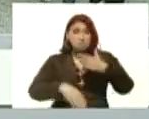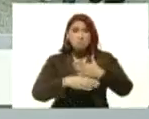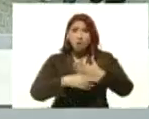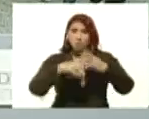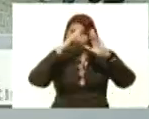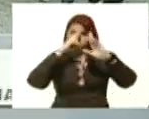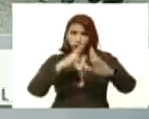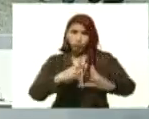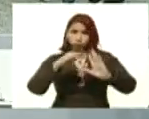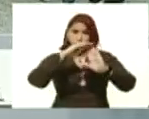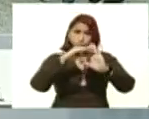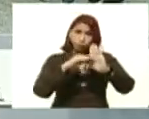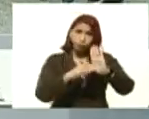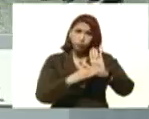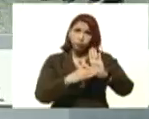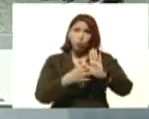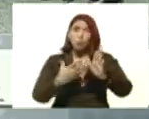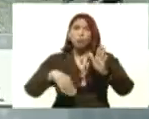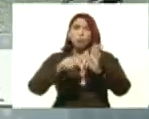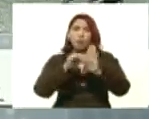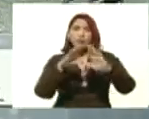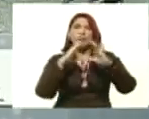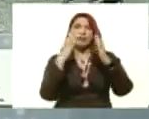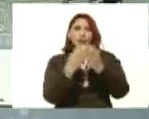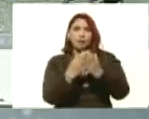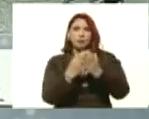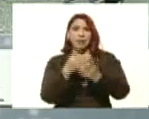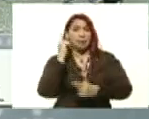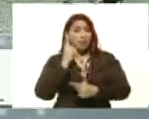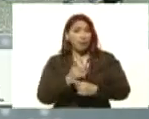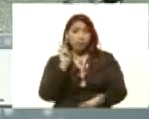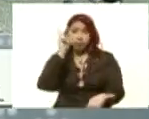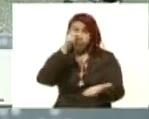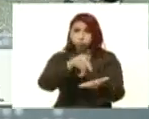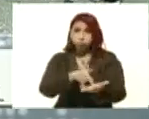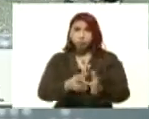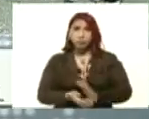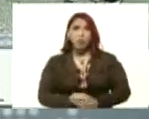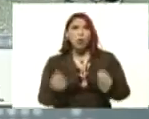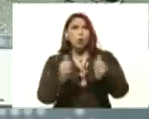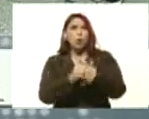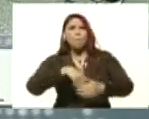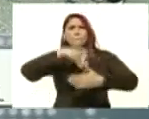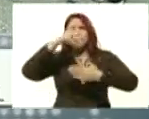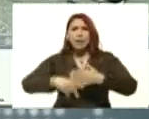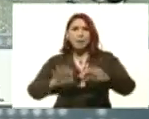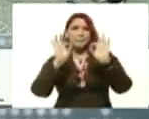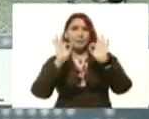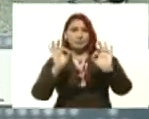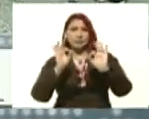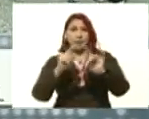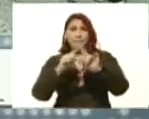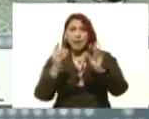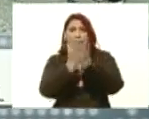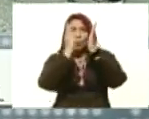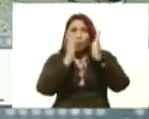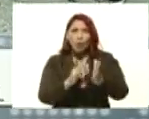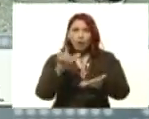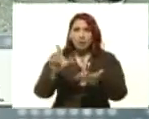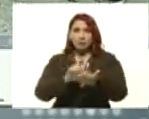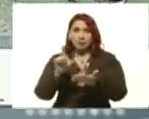cumplir. Reinicio de clases presenciales con un plan especial para escuelas,